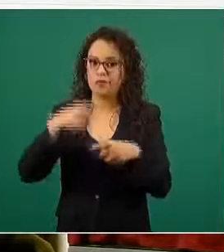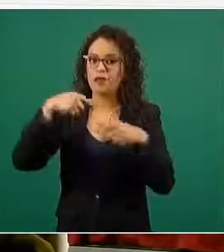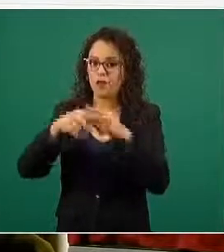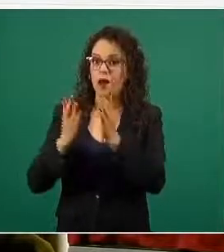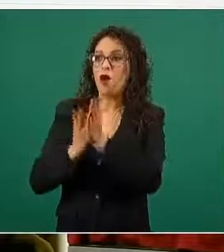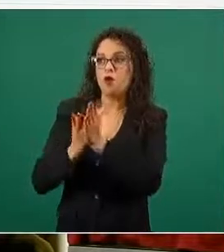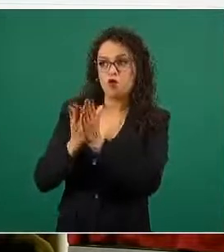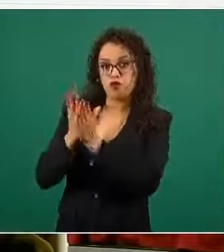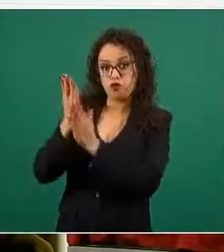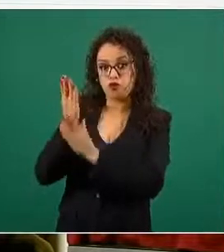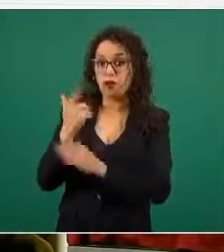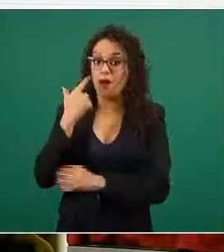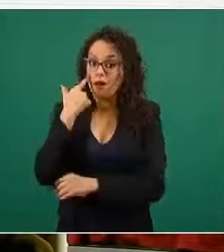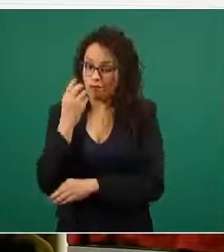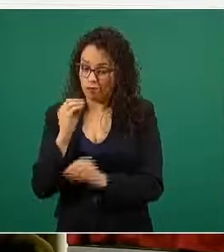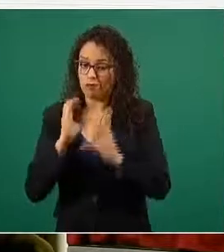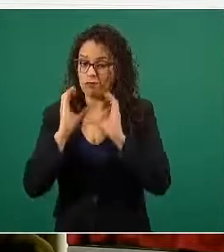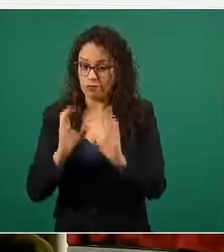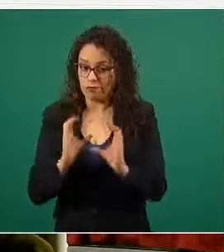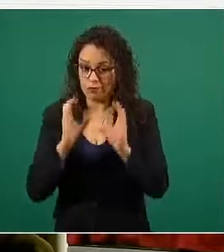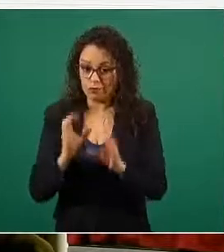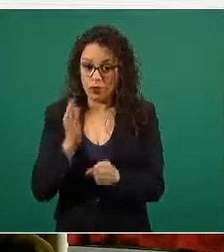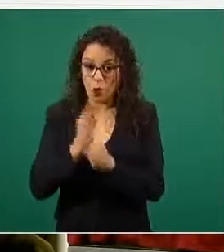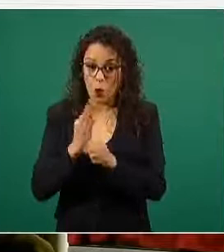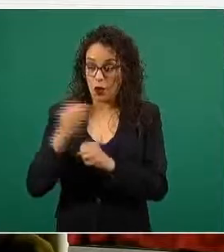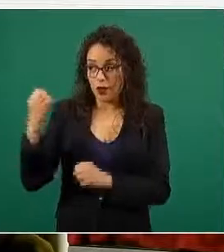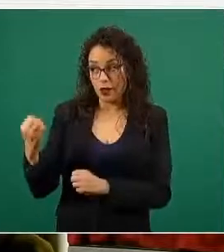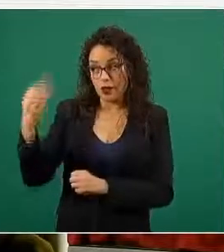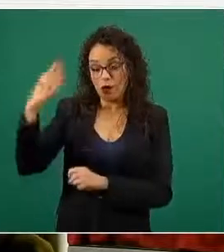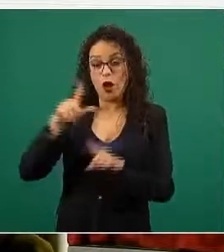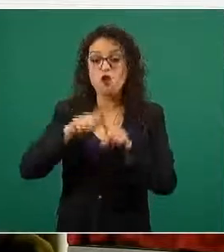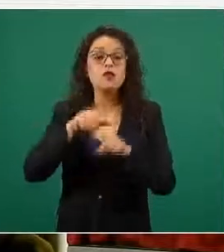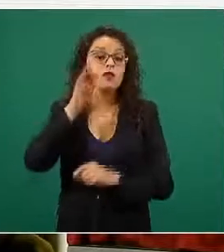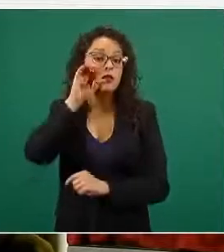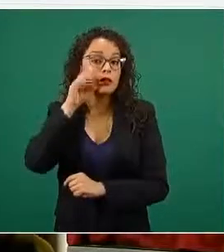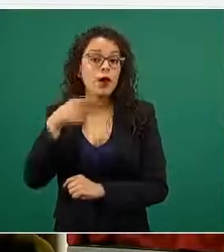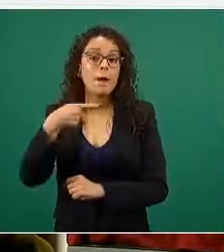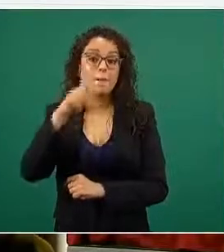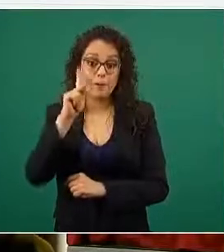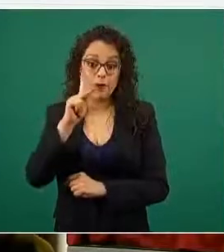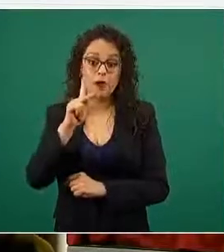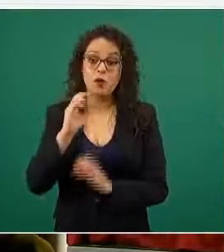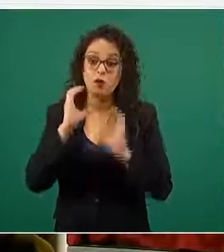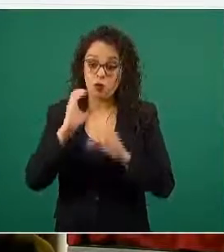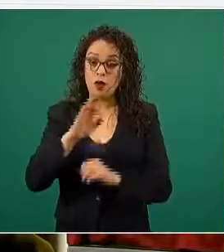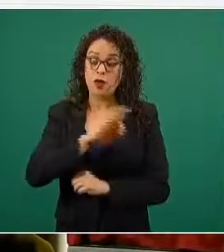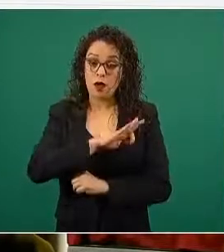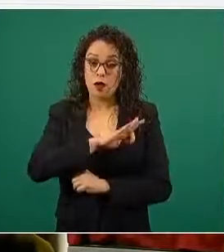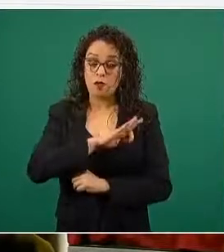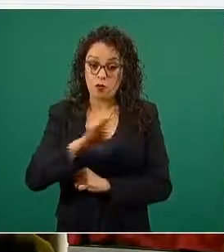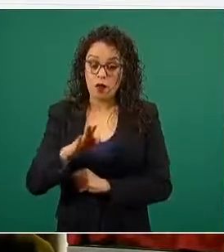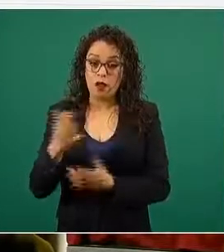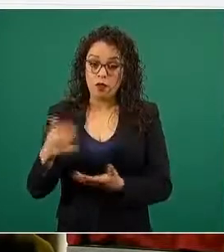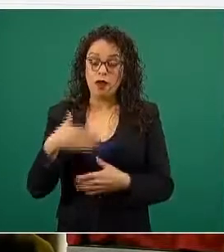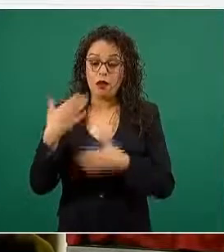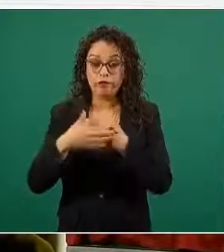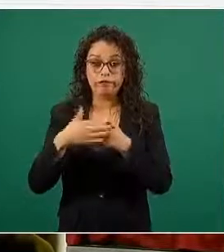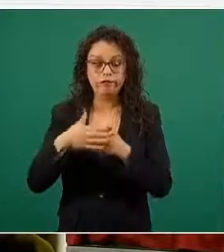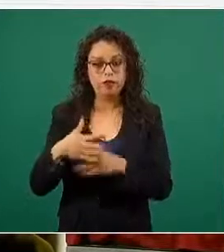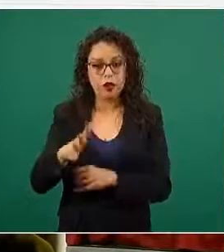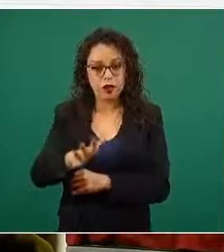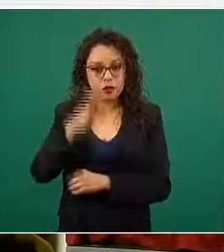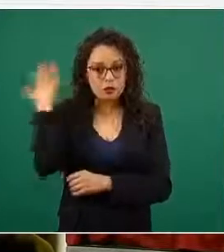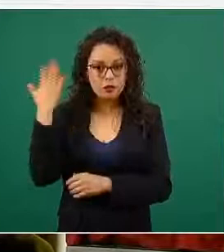Entonces precaución también en Nuevo León, está en semáforo naranja, pero precaución porque la hospitalización va rápidamente en